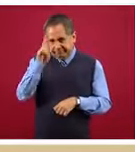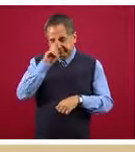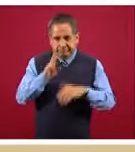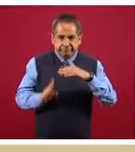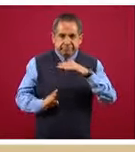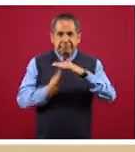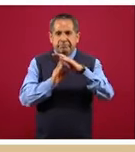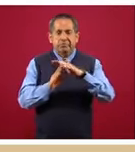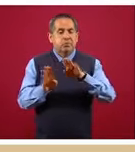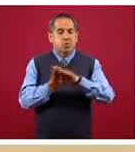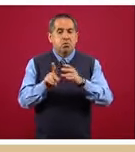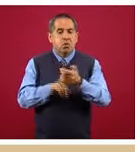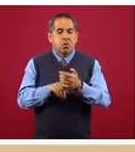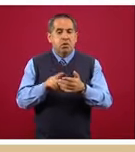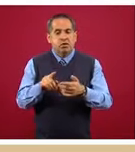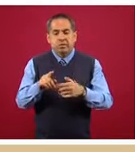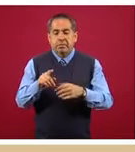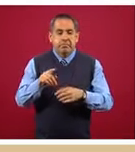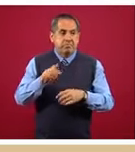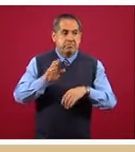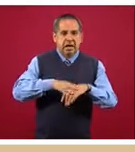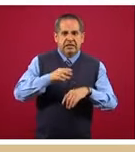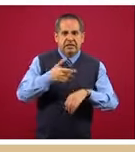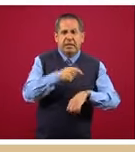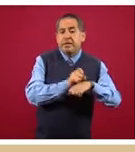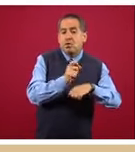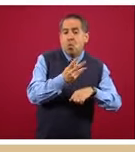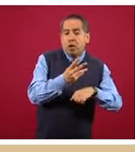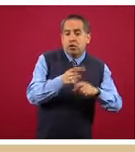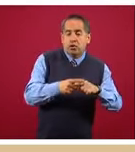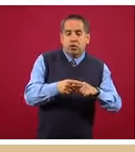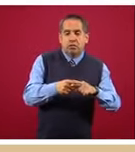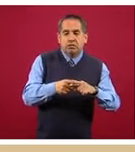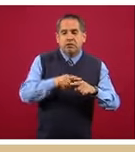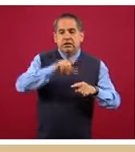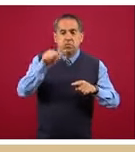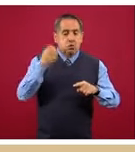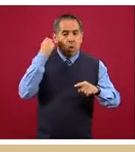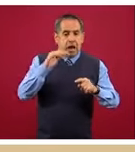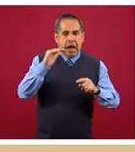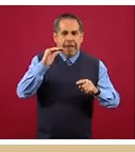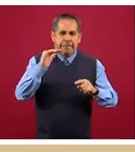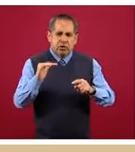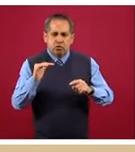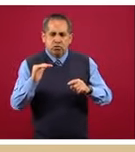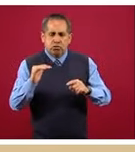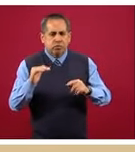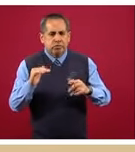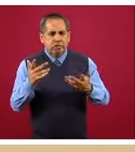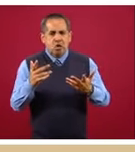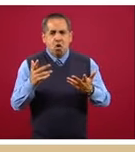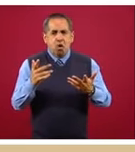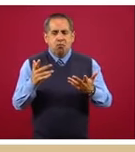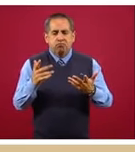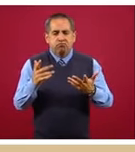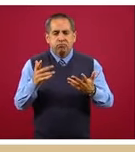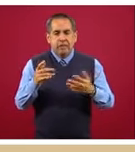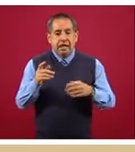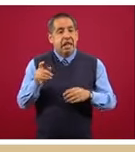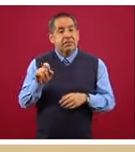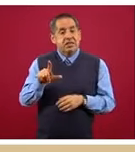la transmisión más elevada, la tasa más alta en la semana 24, tuvo un descenso importante hasta la 26, pero ese descenso no continuó